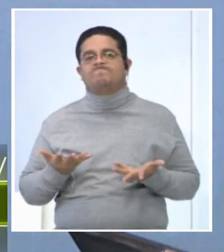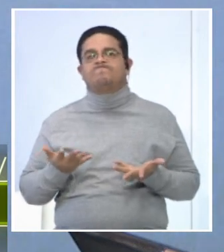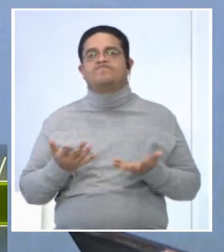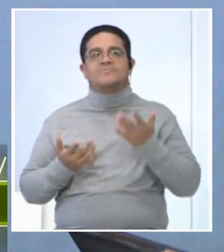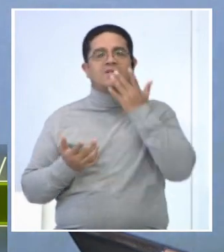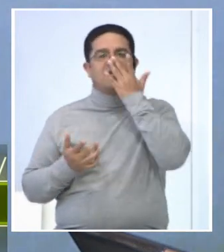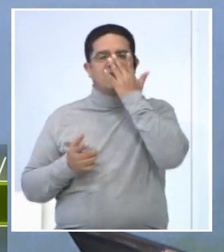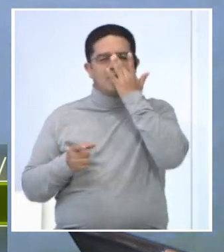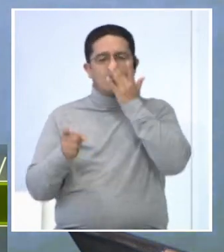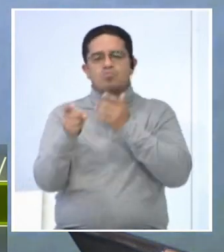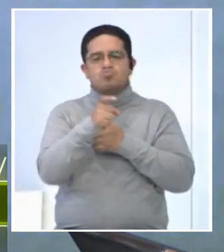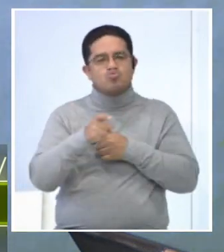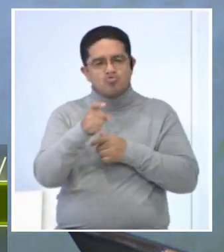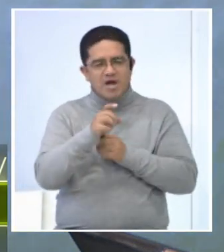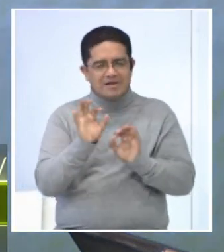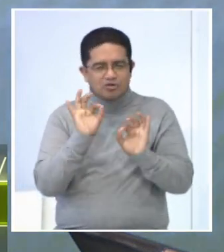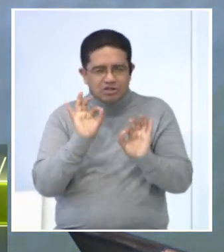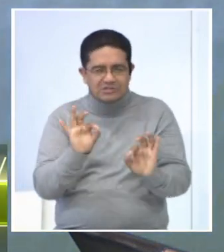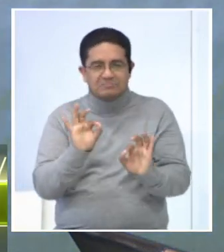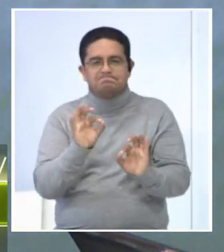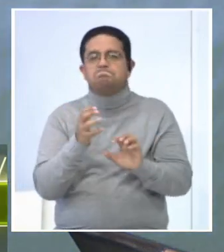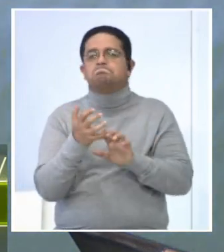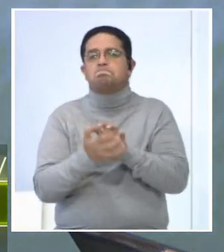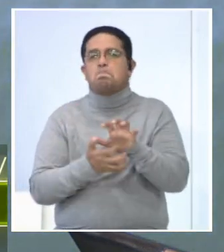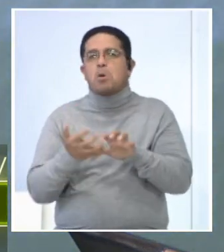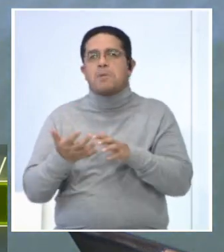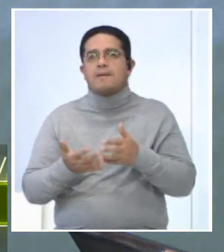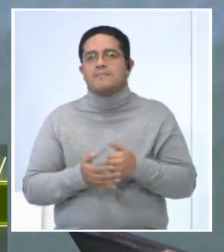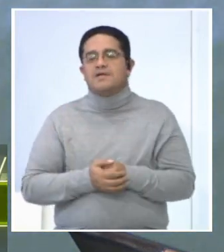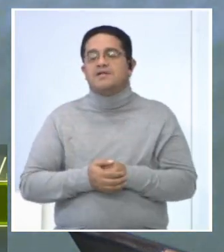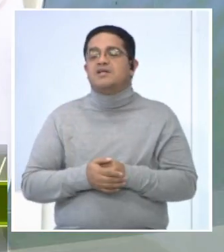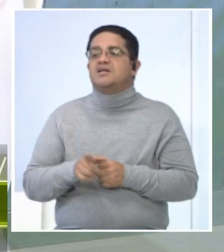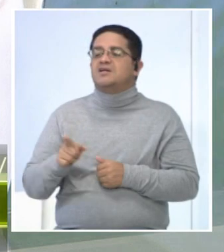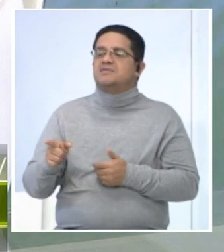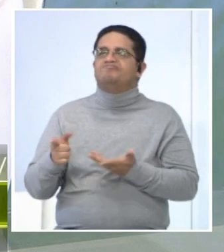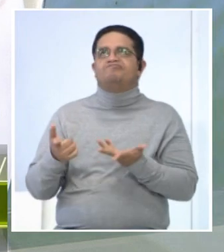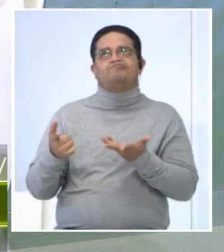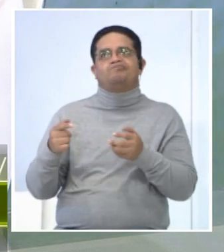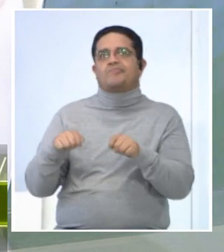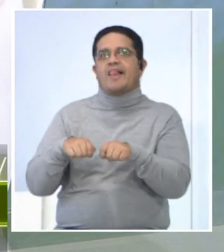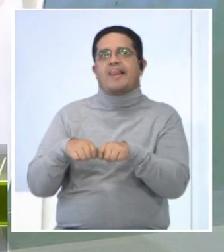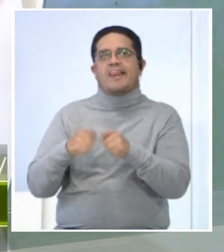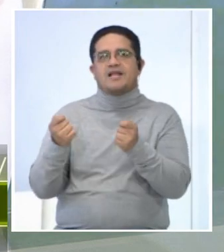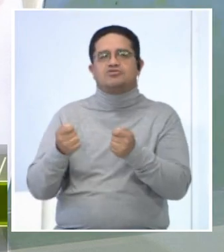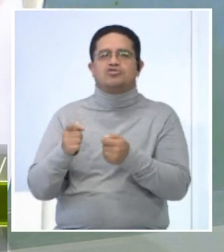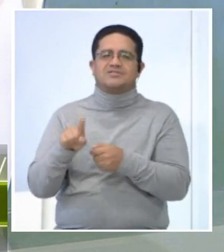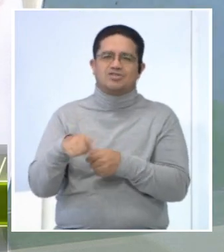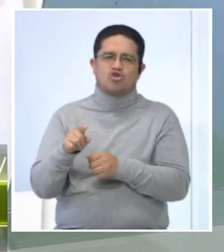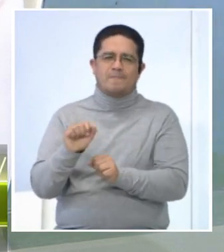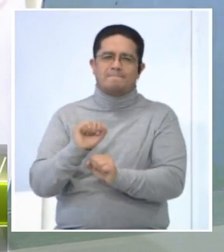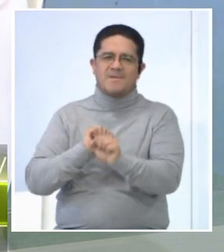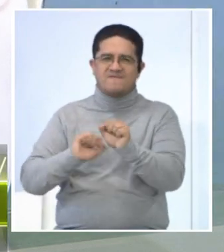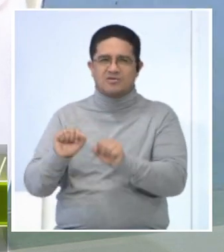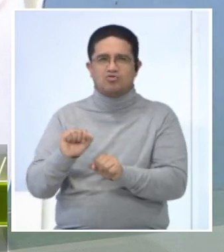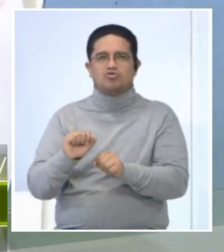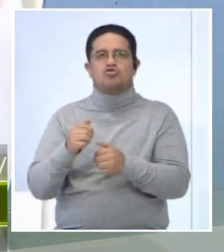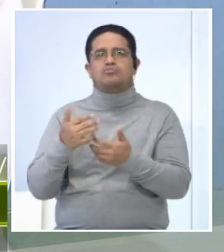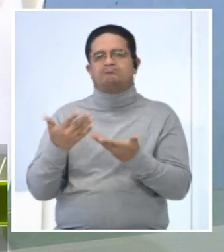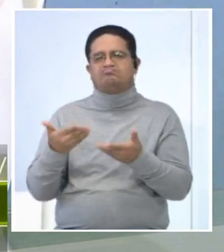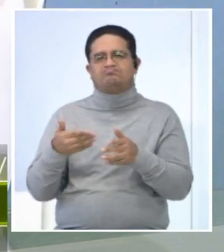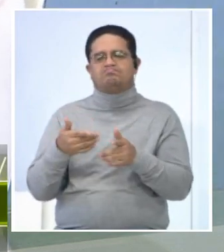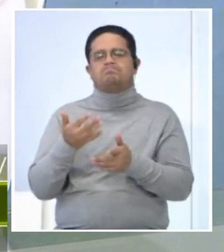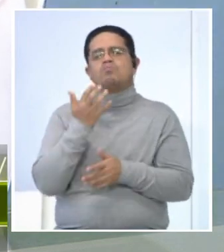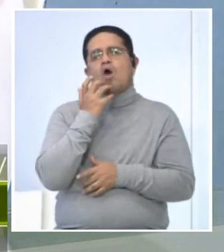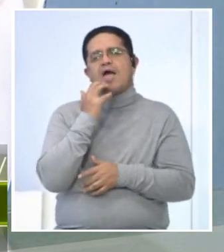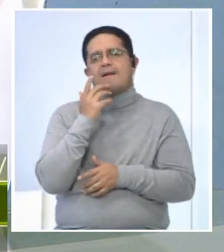estemos buscando específicamente o qué lesiones estemos buscando. Más allá de una lesión, para hacer prevención, ¿en cuál sería el estudio, por ejemplo,